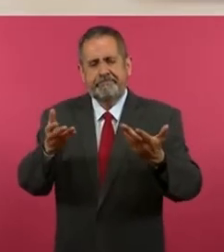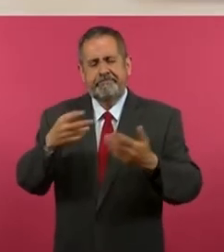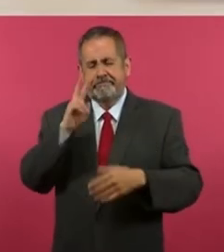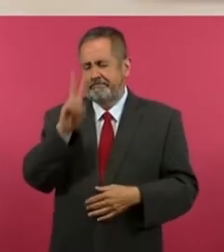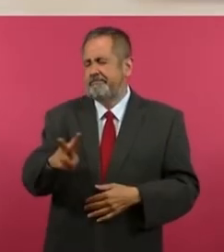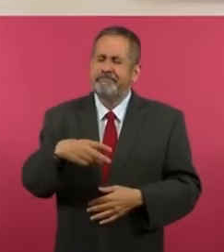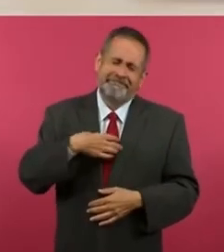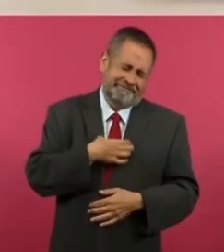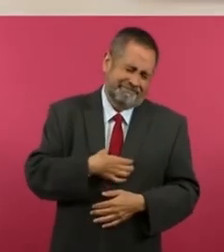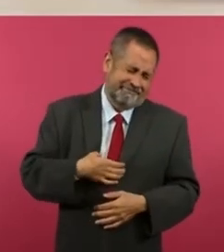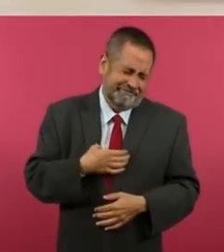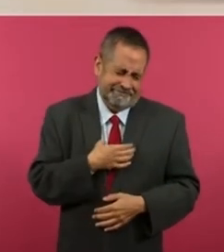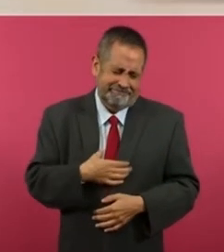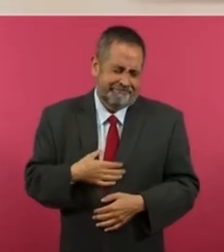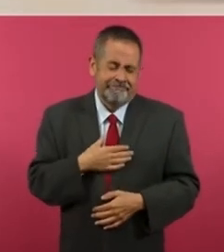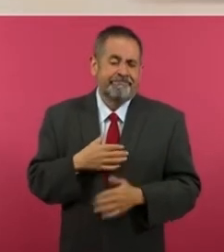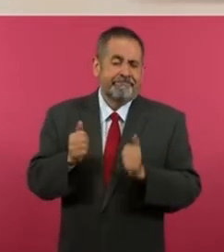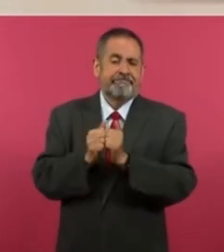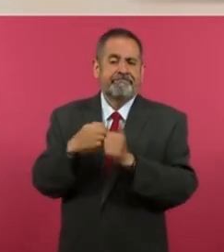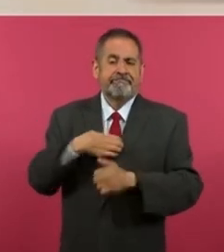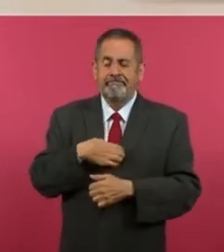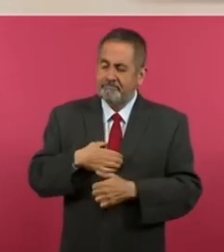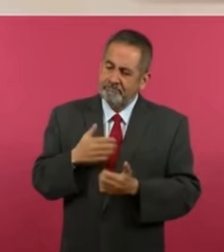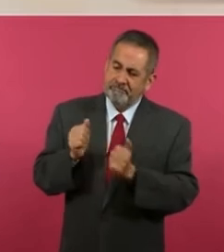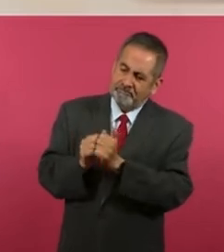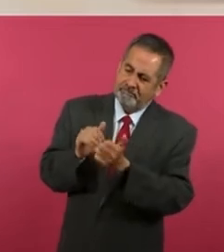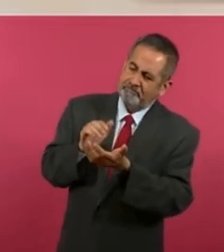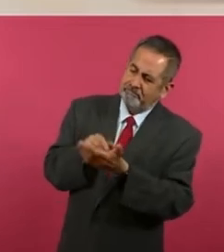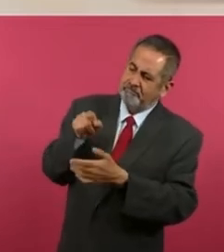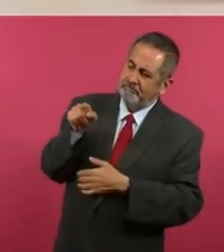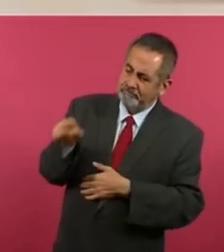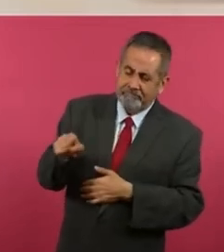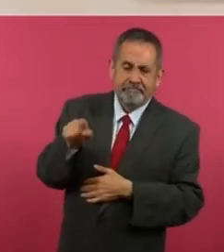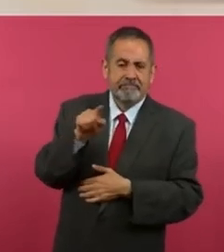¿no? De que